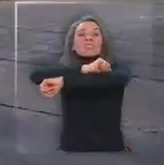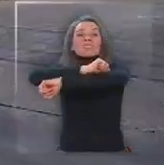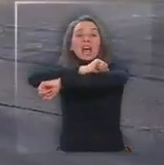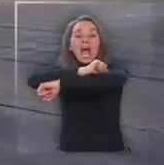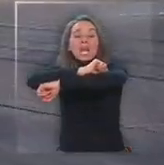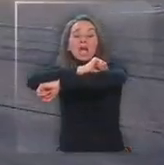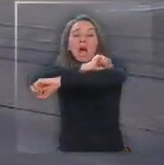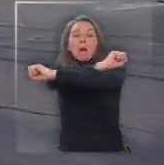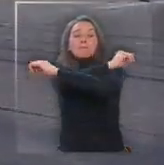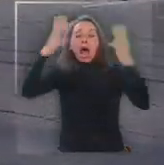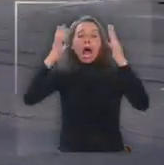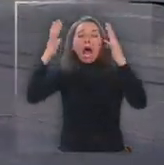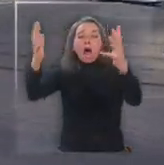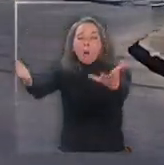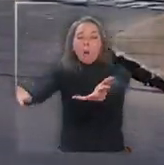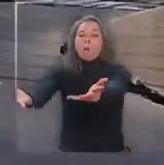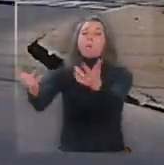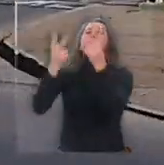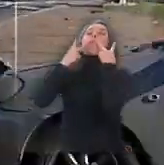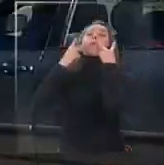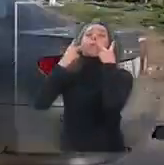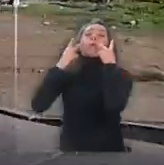cara.